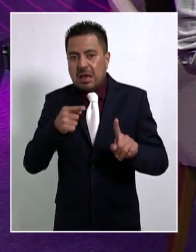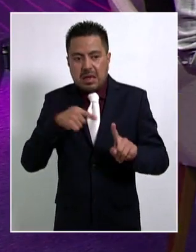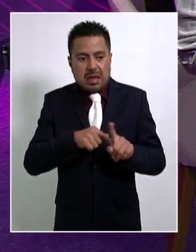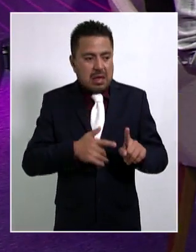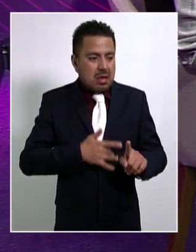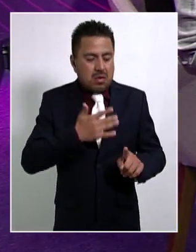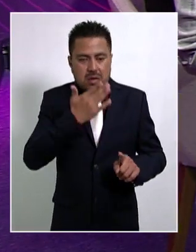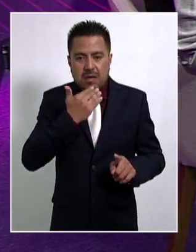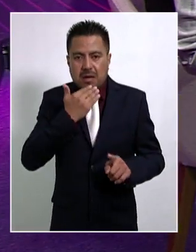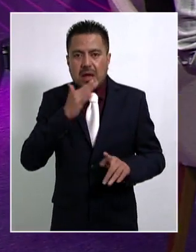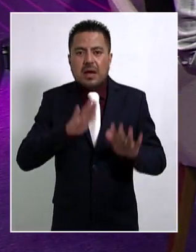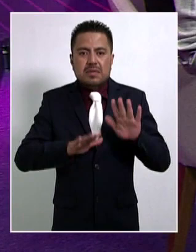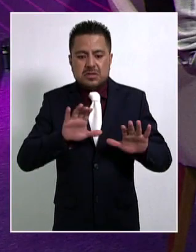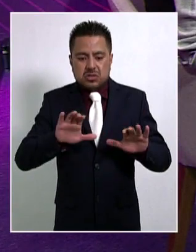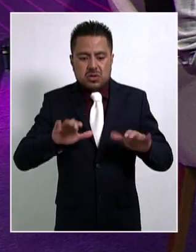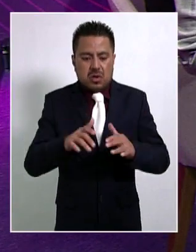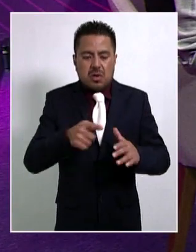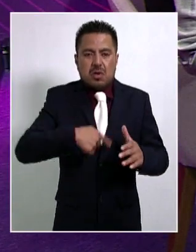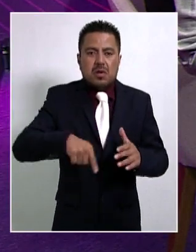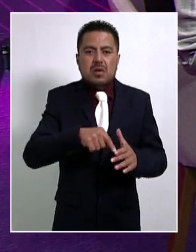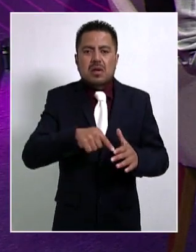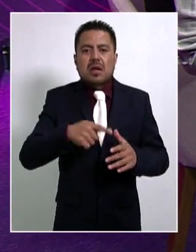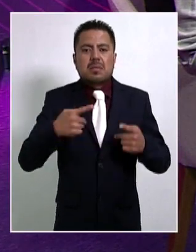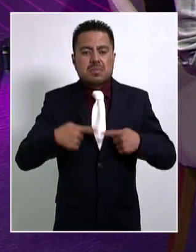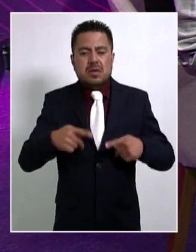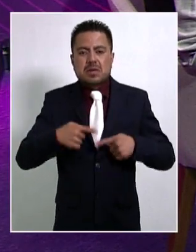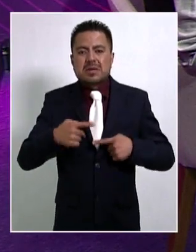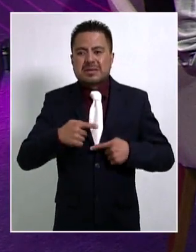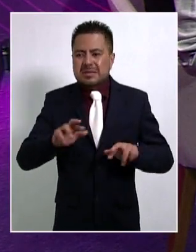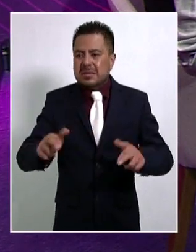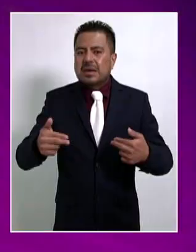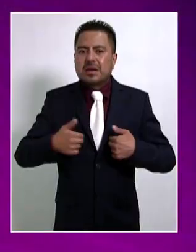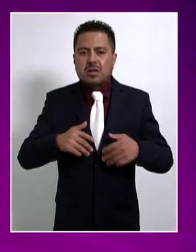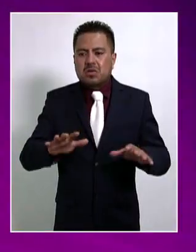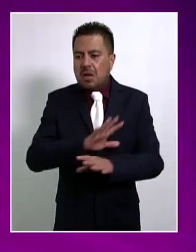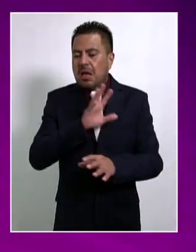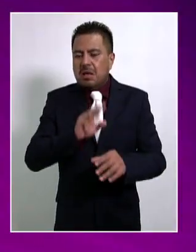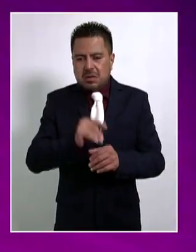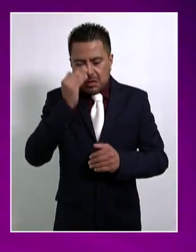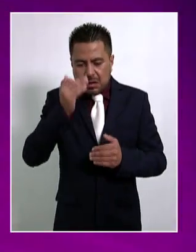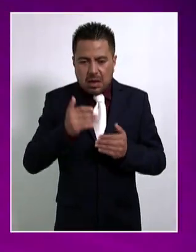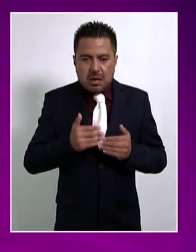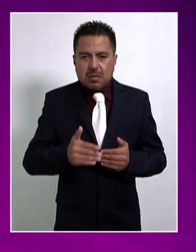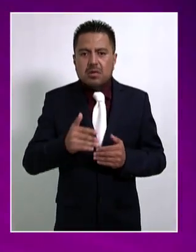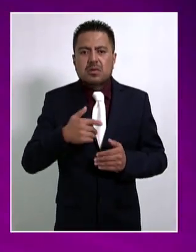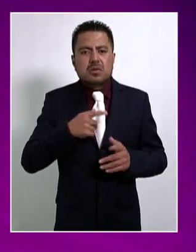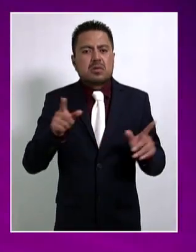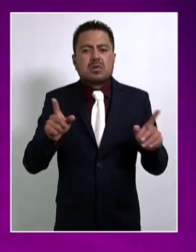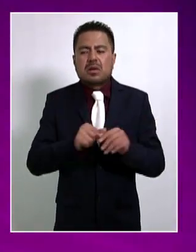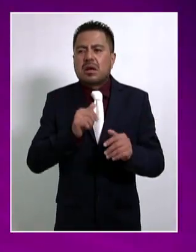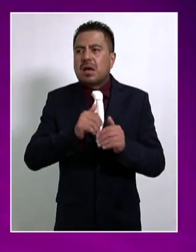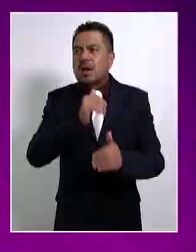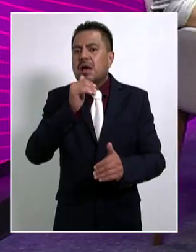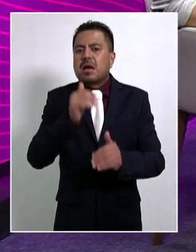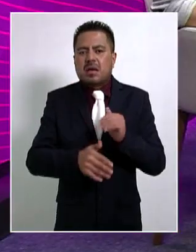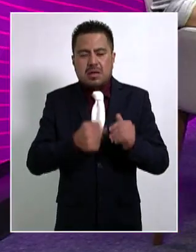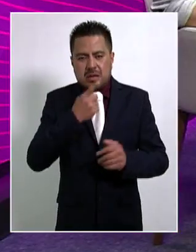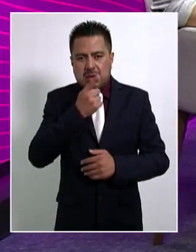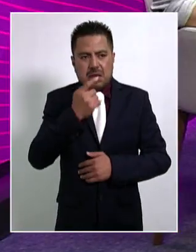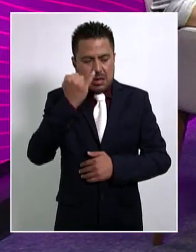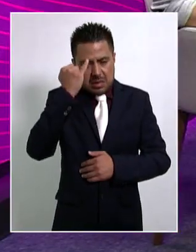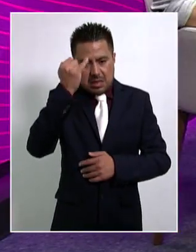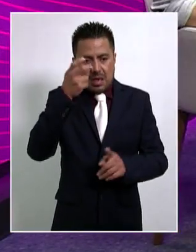imperceptibles para el colectivo, sí, pero que la persona está recibiendo todo el tiempo. Solo quisiera terminar con esta